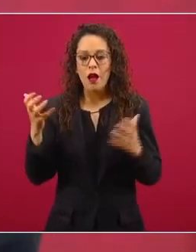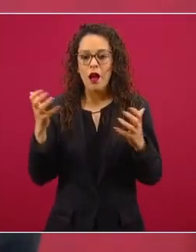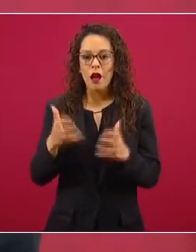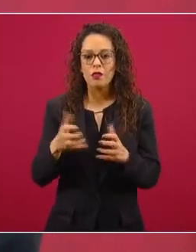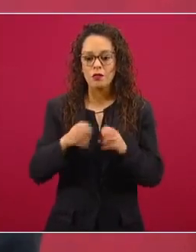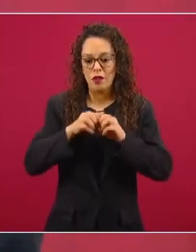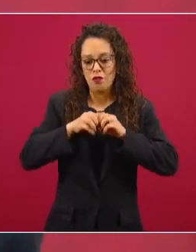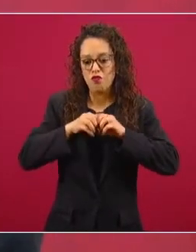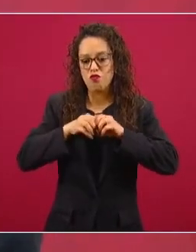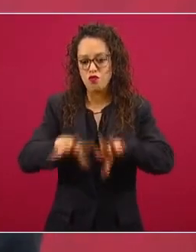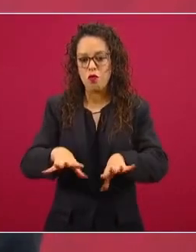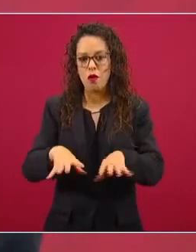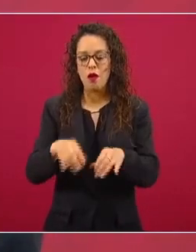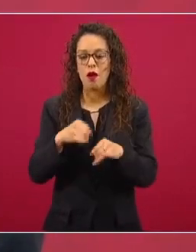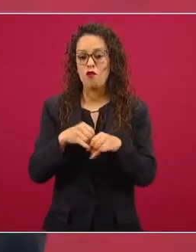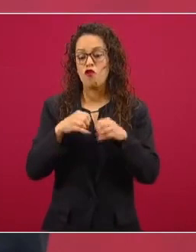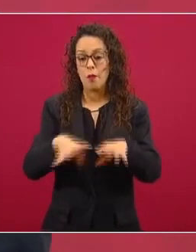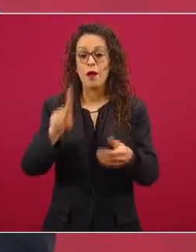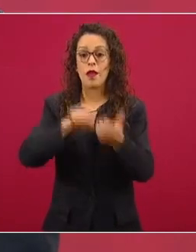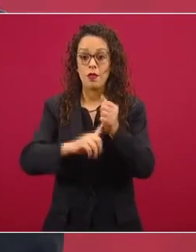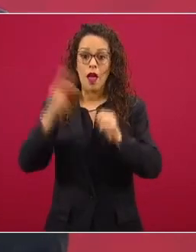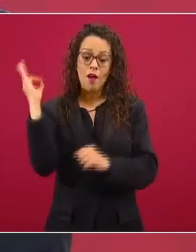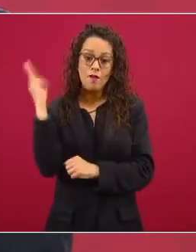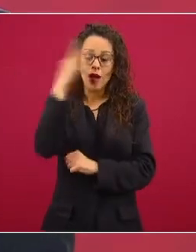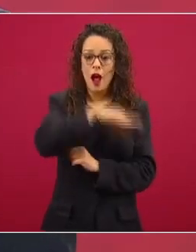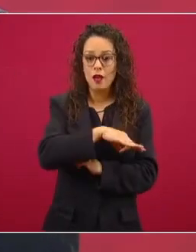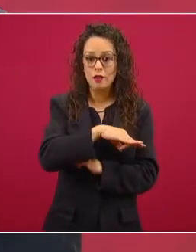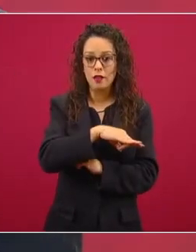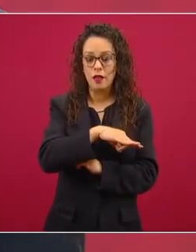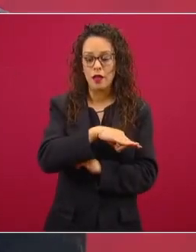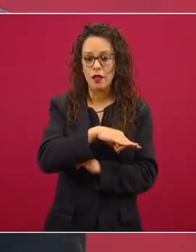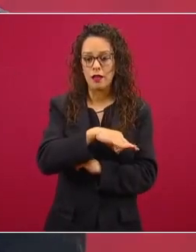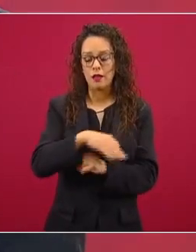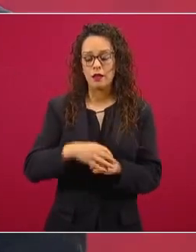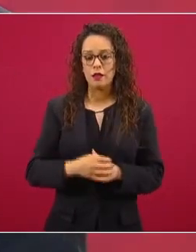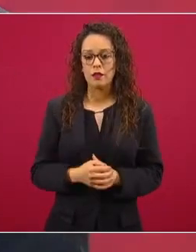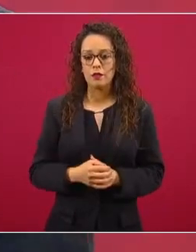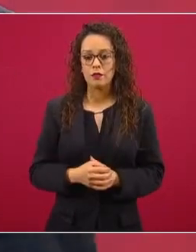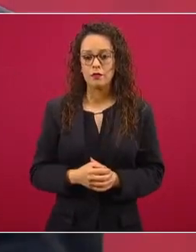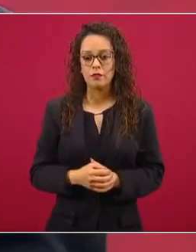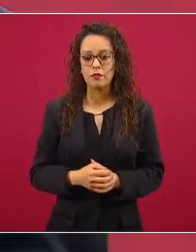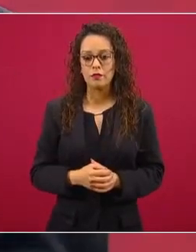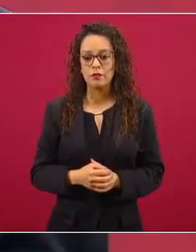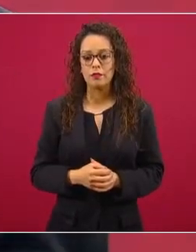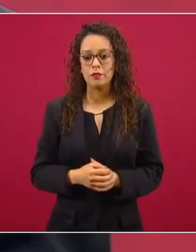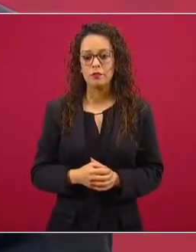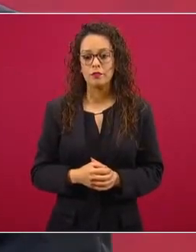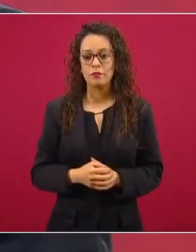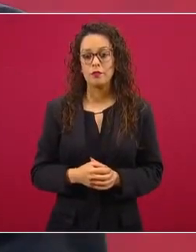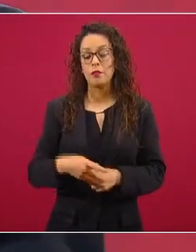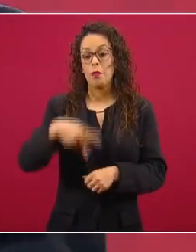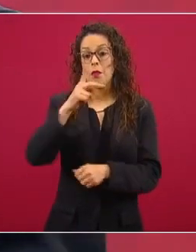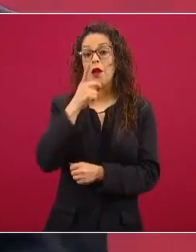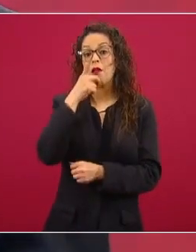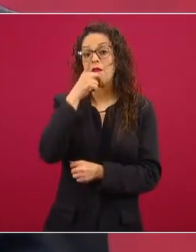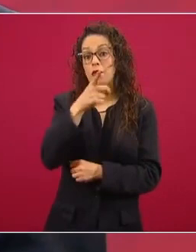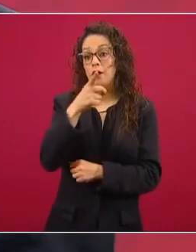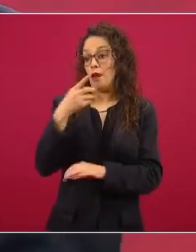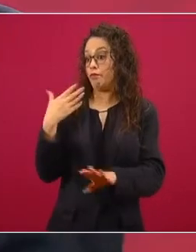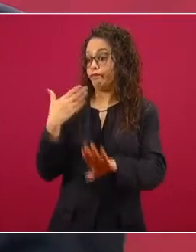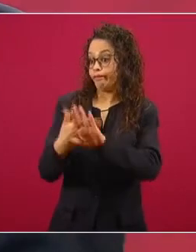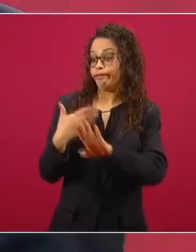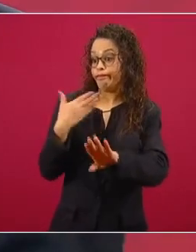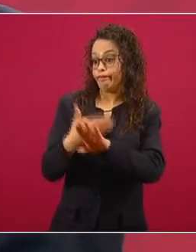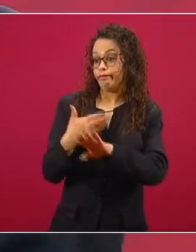una falsedad bajo la máxima de que la calumnia, cuando no mancha, tizna.